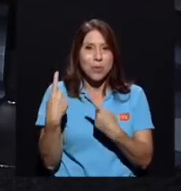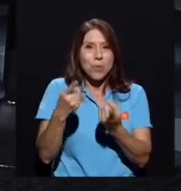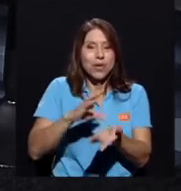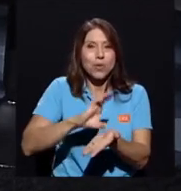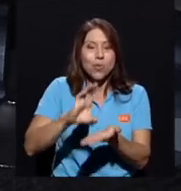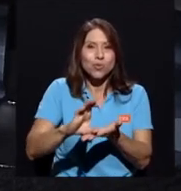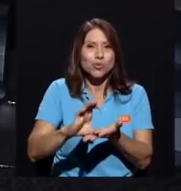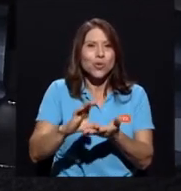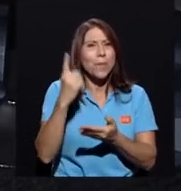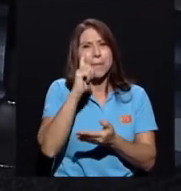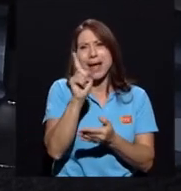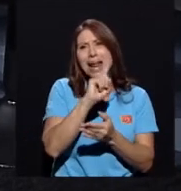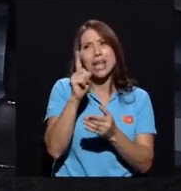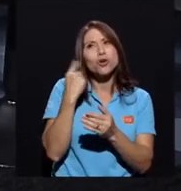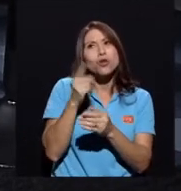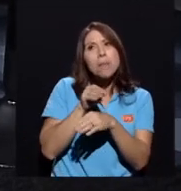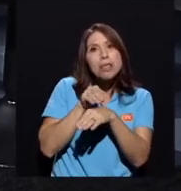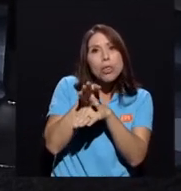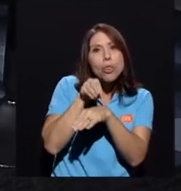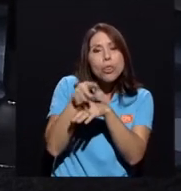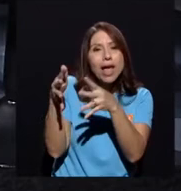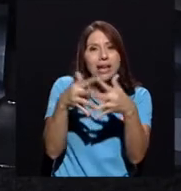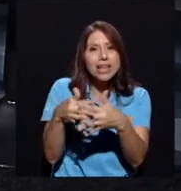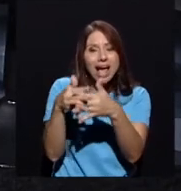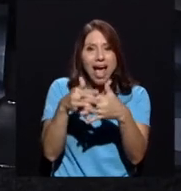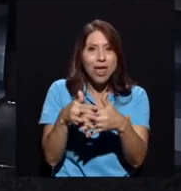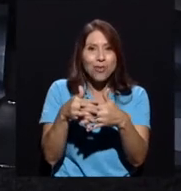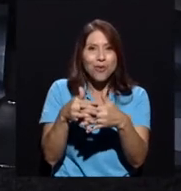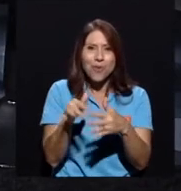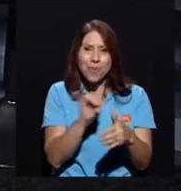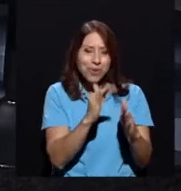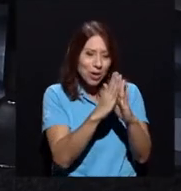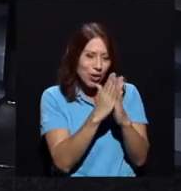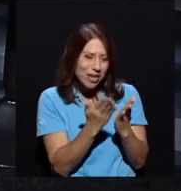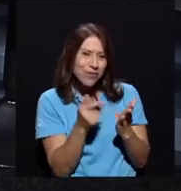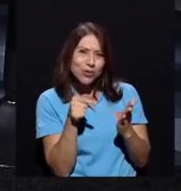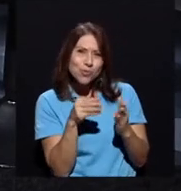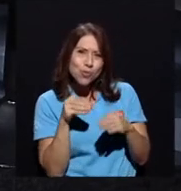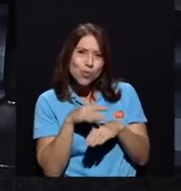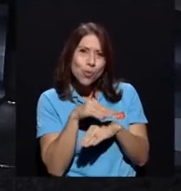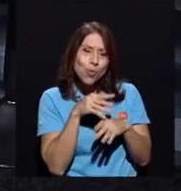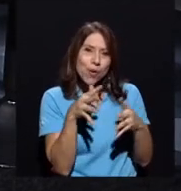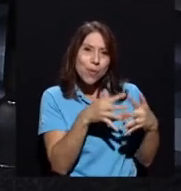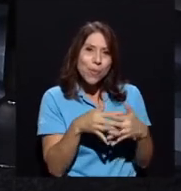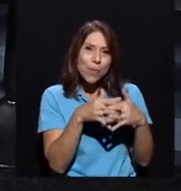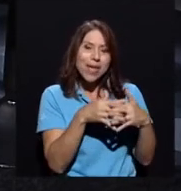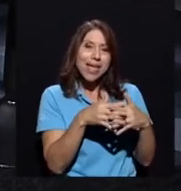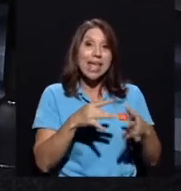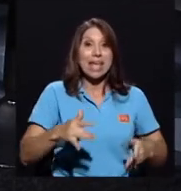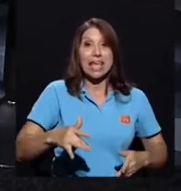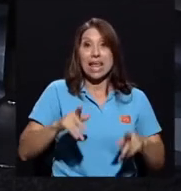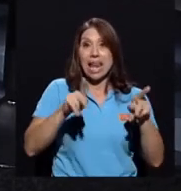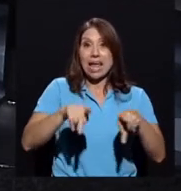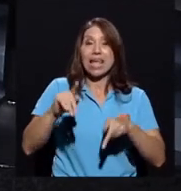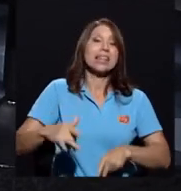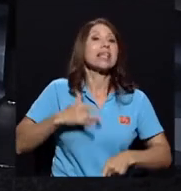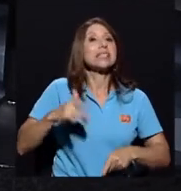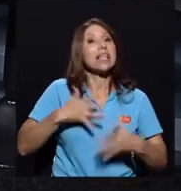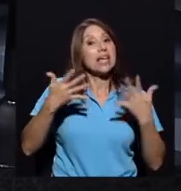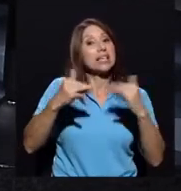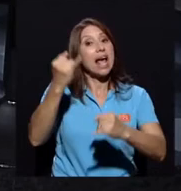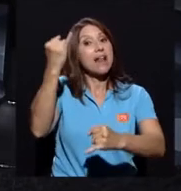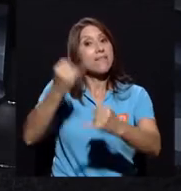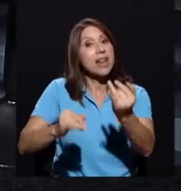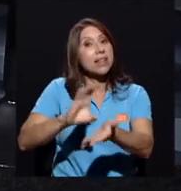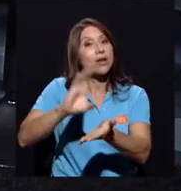agringado como son muchos de los textos y que la gente sienta que al final del curso hizo un recorrido por los conceptos